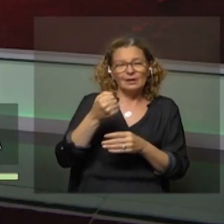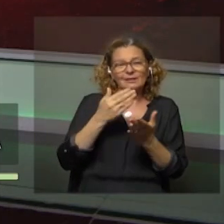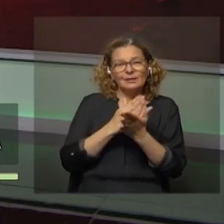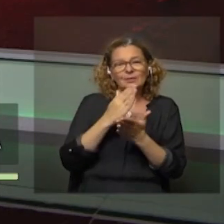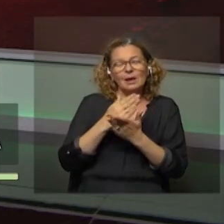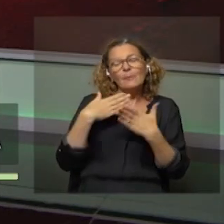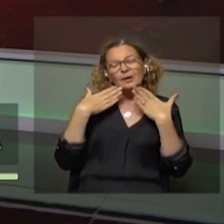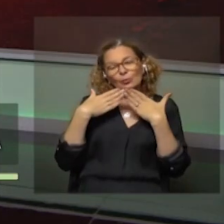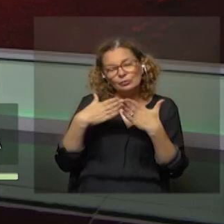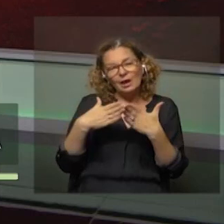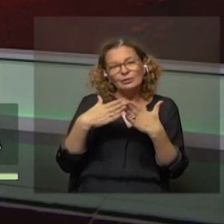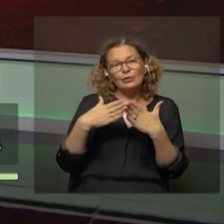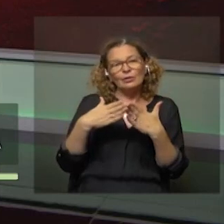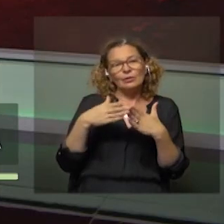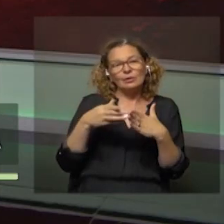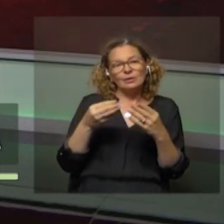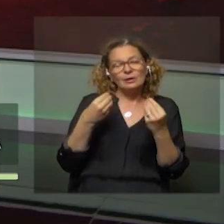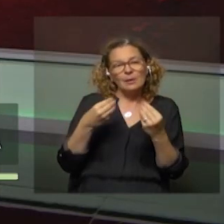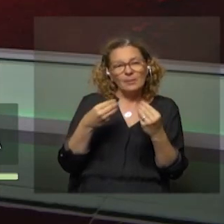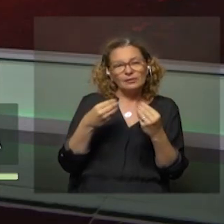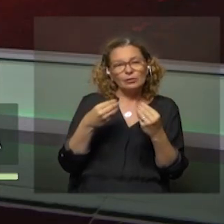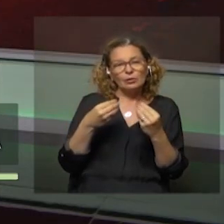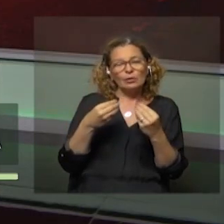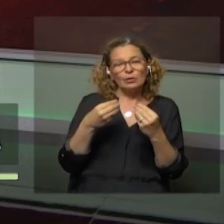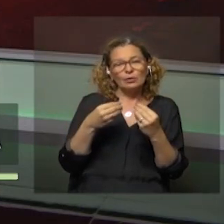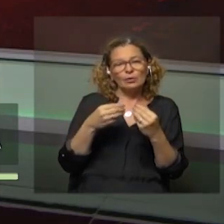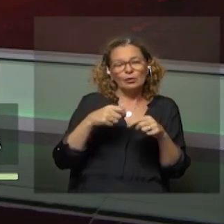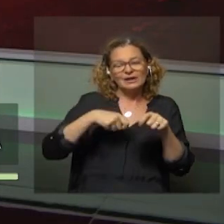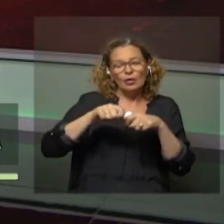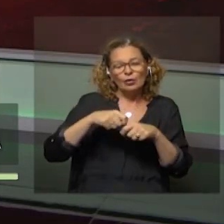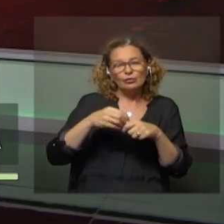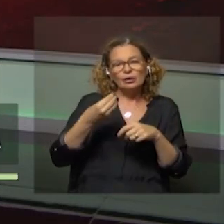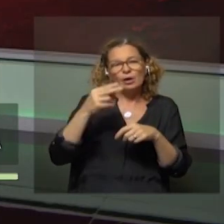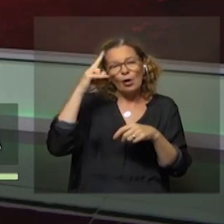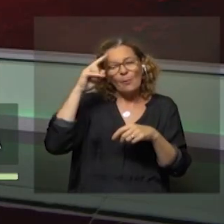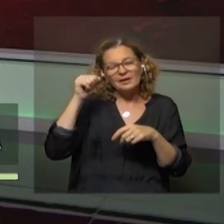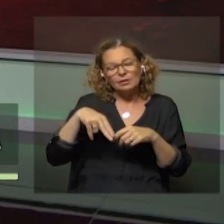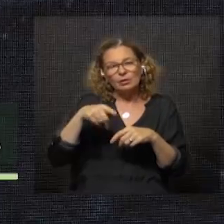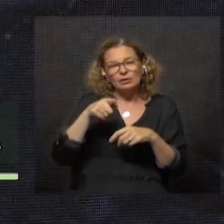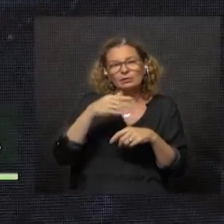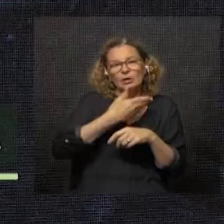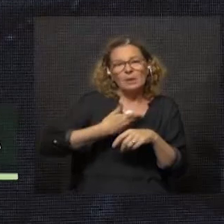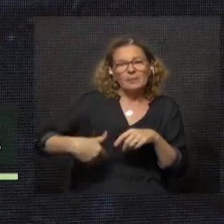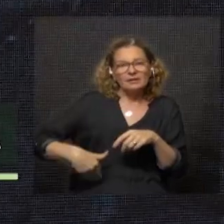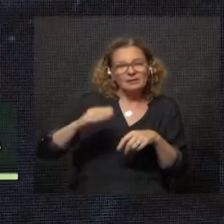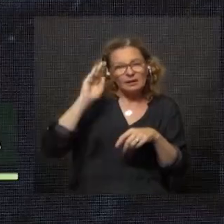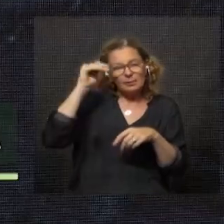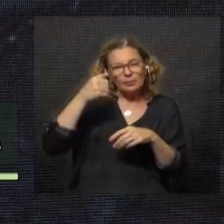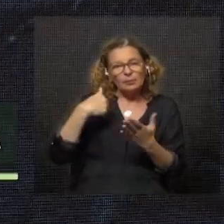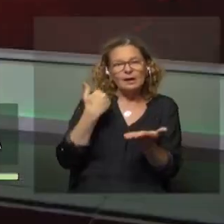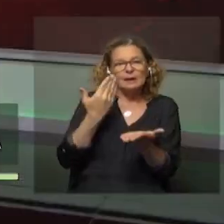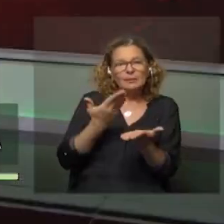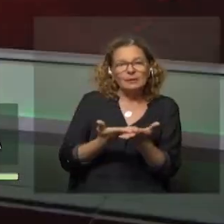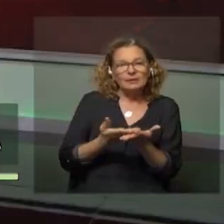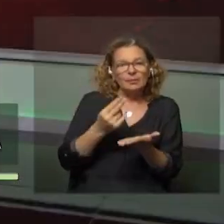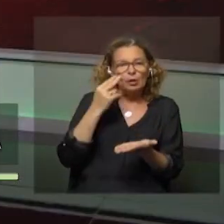consultando a Alejandro Qué sucedió con tal negocio qué opina sobre esto el presidente de la república le está planteando